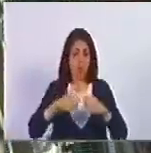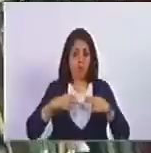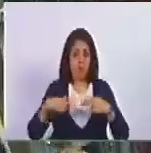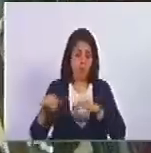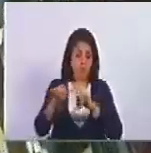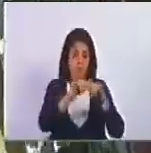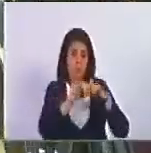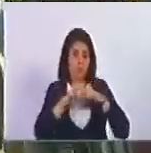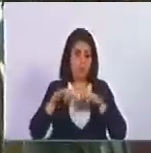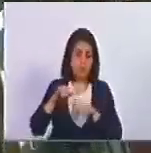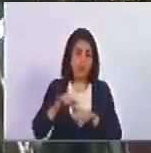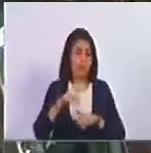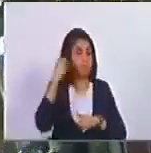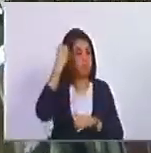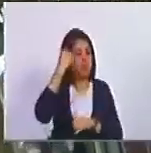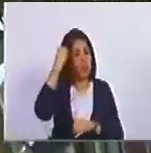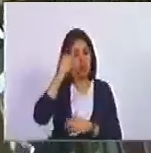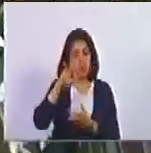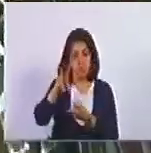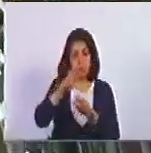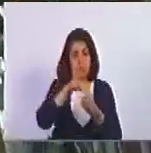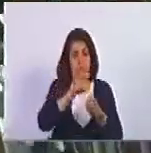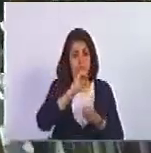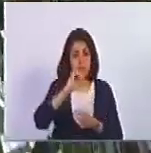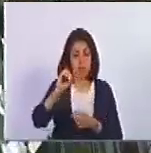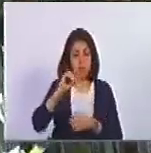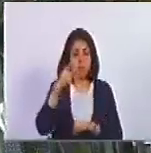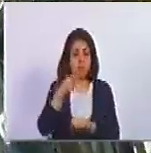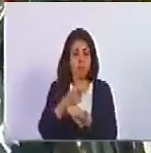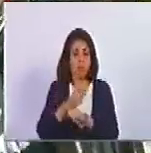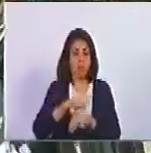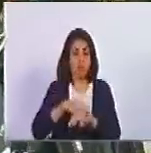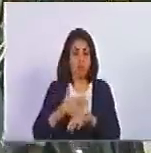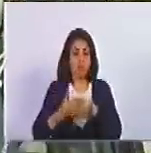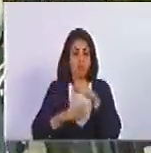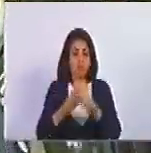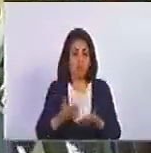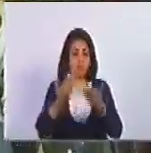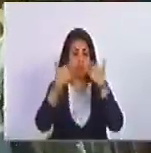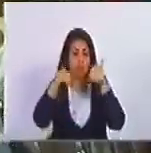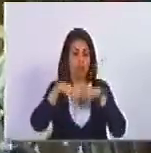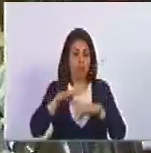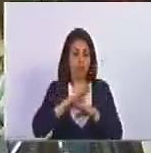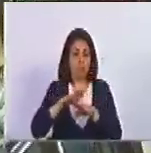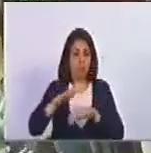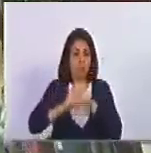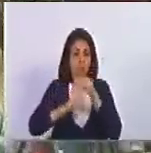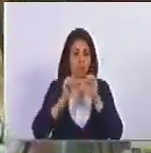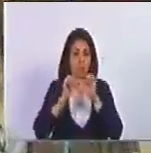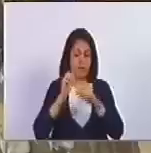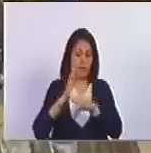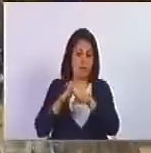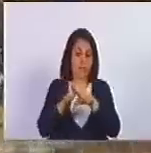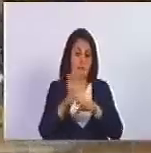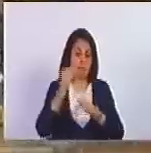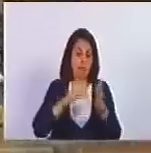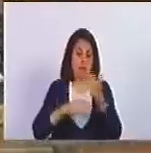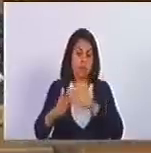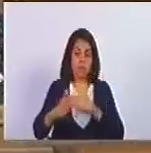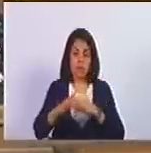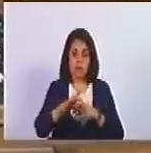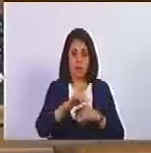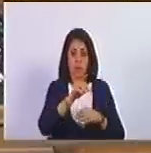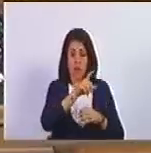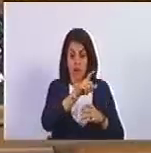las categorías a considerar con fines impositivos. El clasificador armonizado establecerá límites máximo tanto para